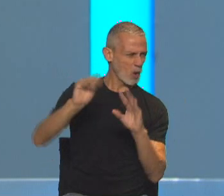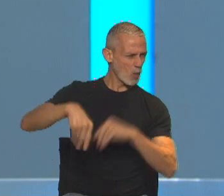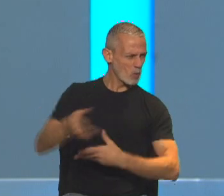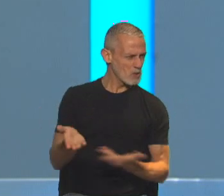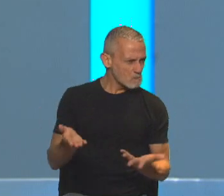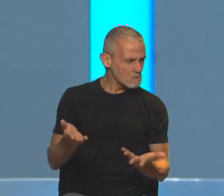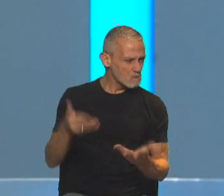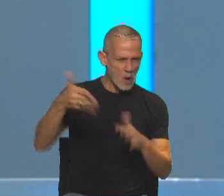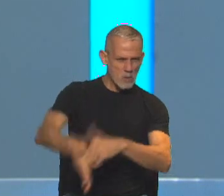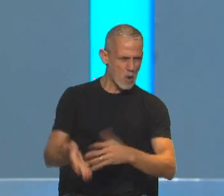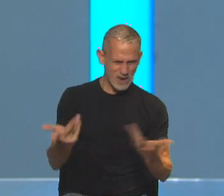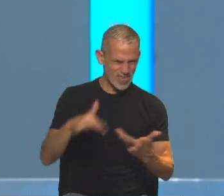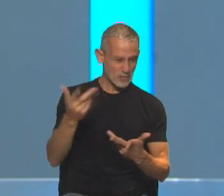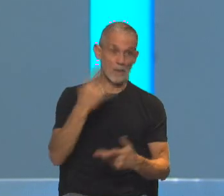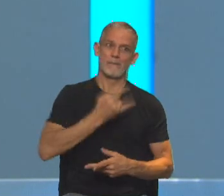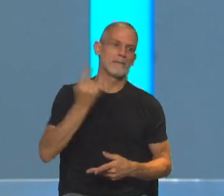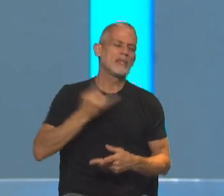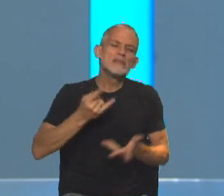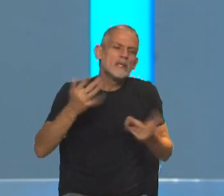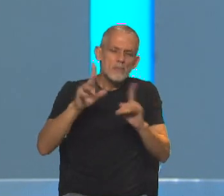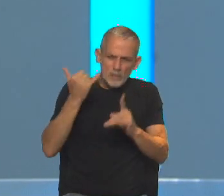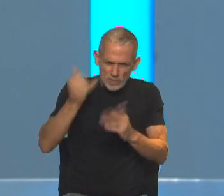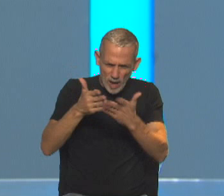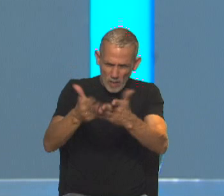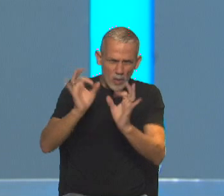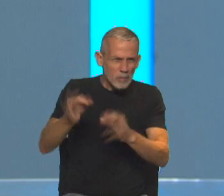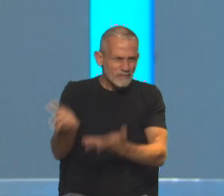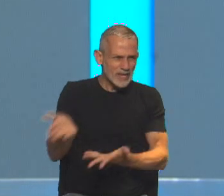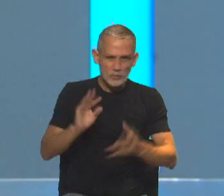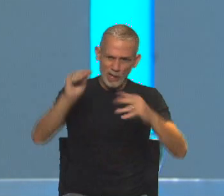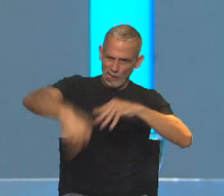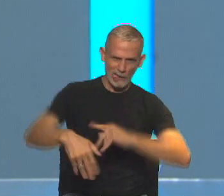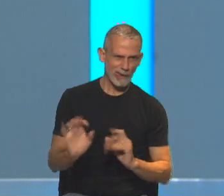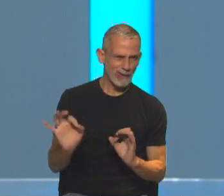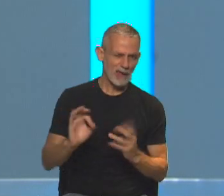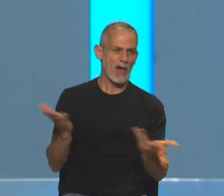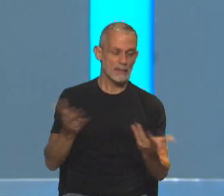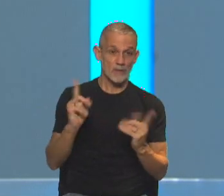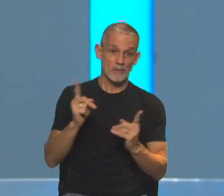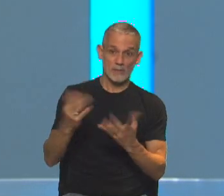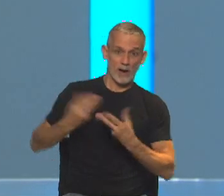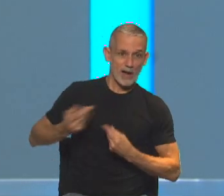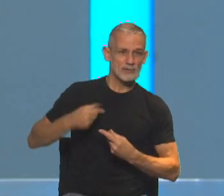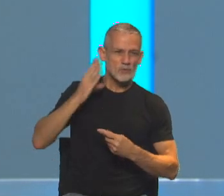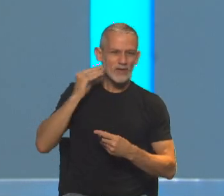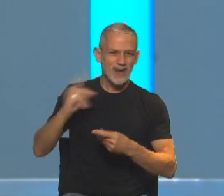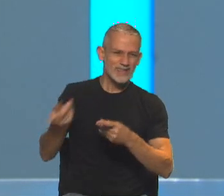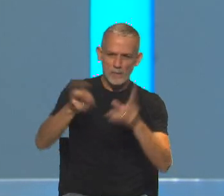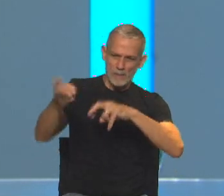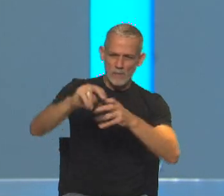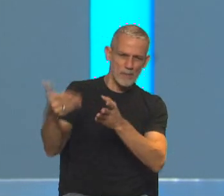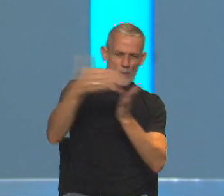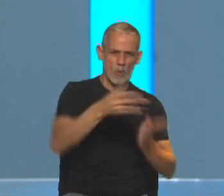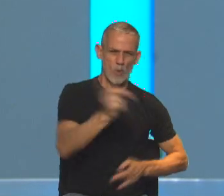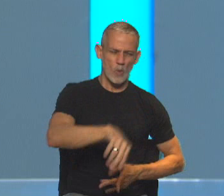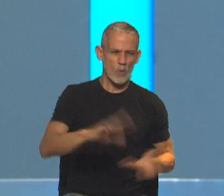propias mentiras internas, ¿no? En las propias islas, que también hacían que muchos de estos soldados, a pesar